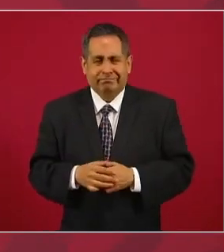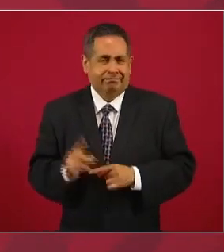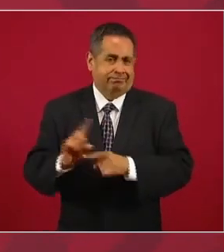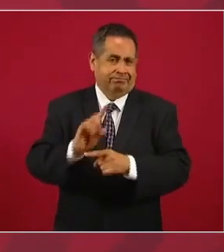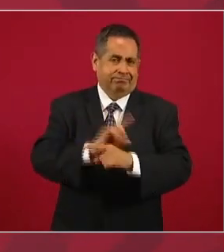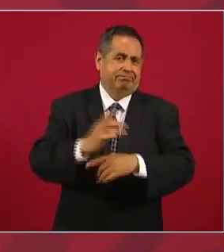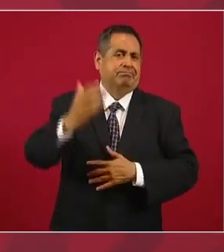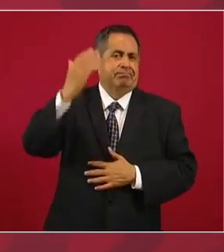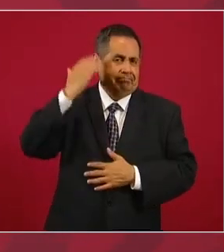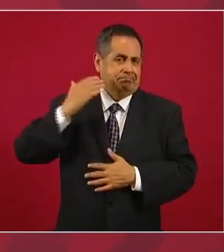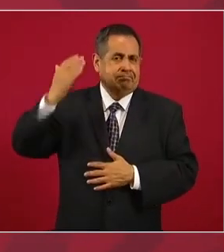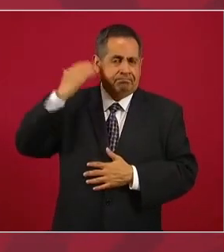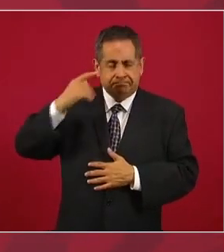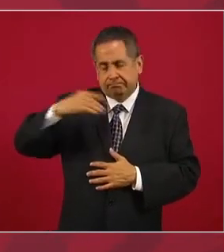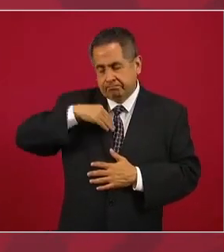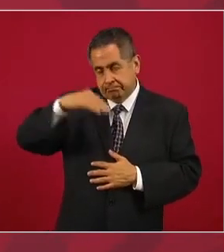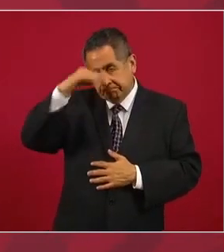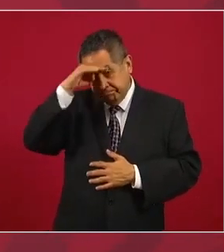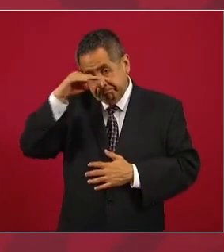ya